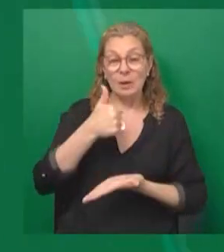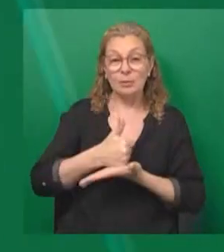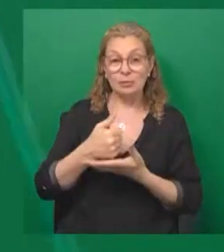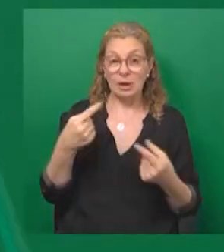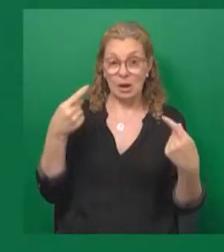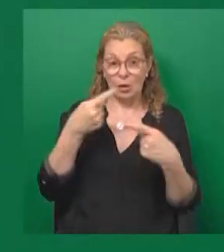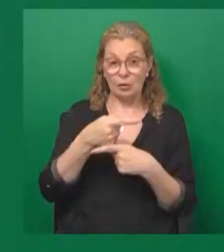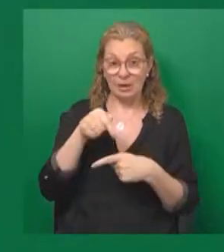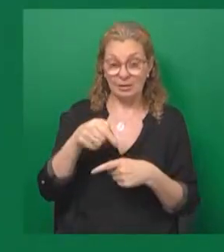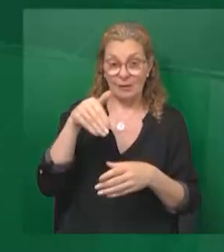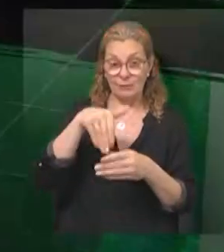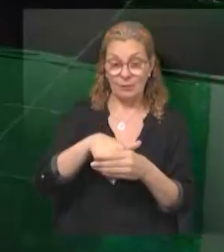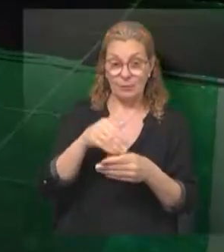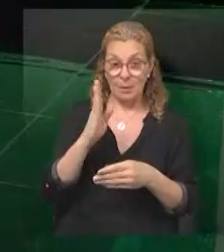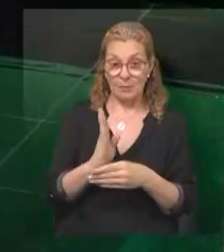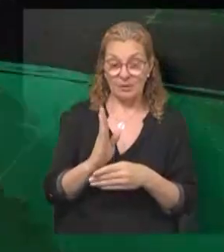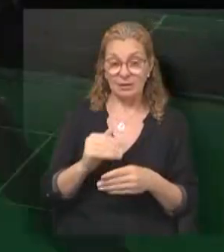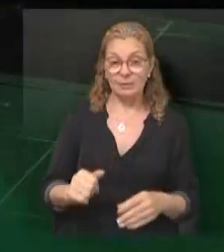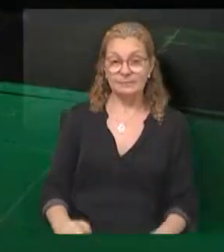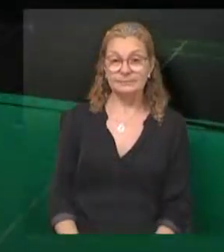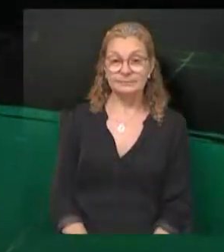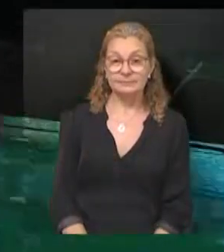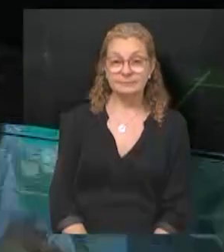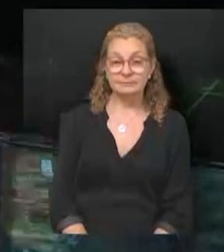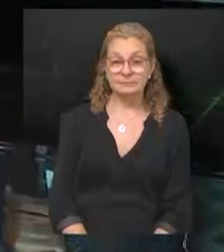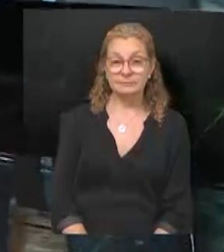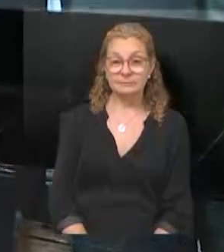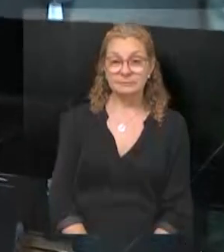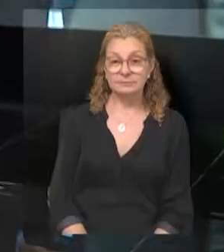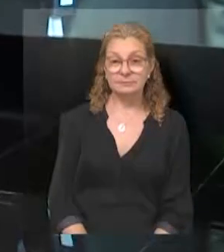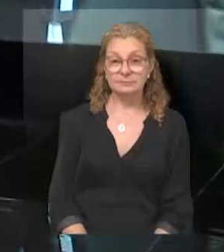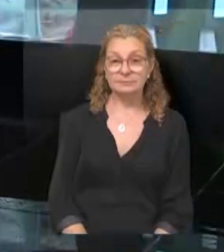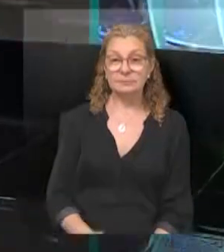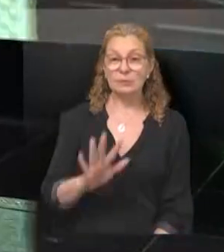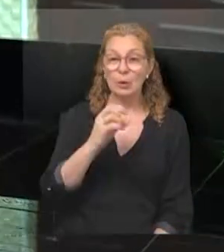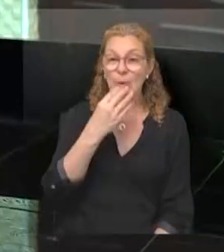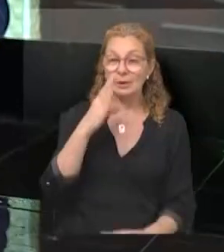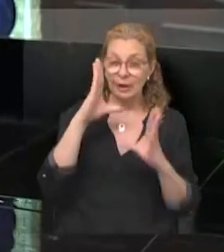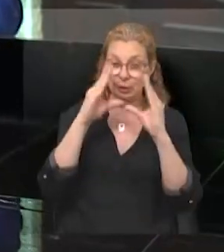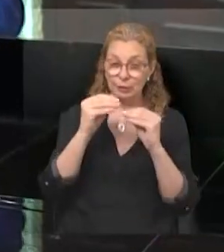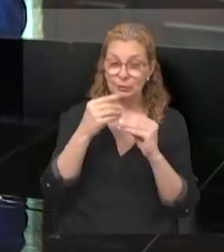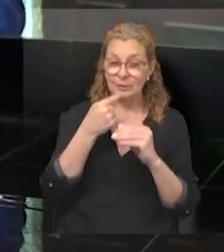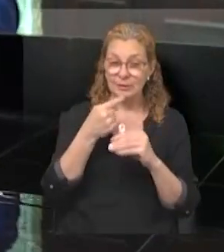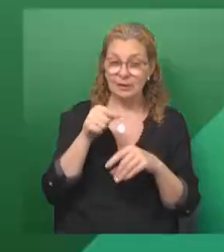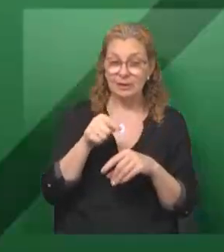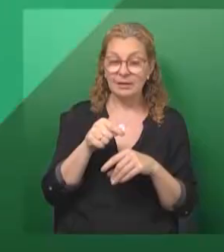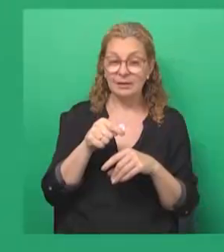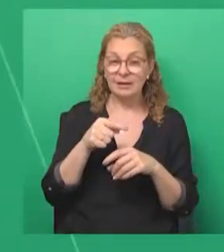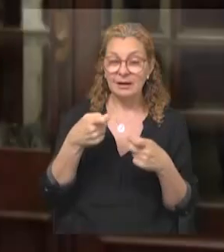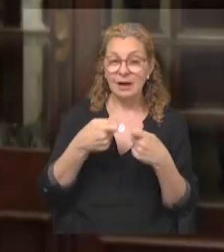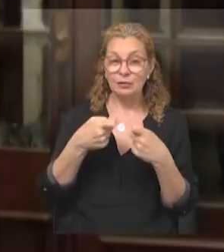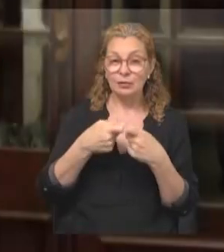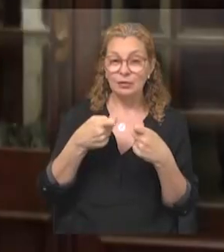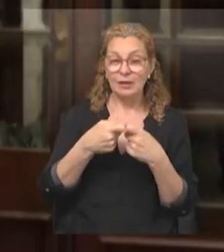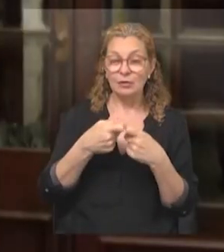contraria a este plebiscito adelante Martín Natalia Martín Buenas noches eh como ustedes dicen bueno la asociación de